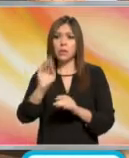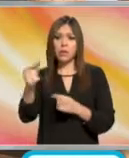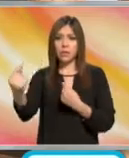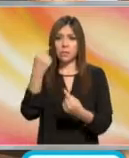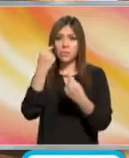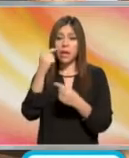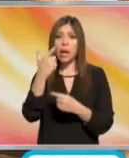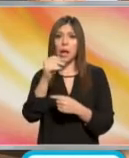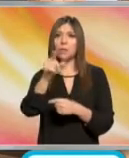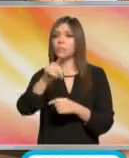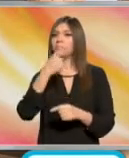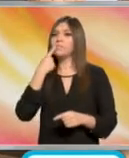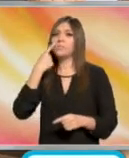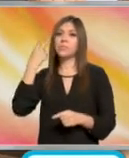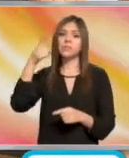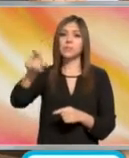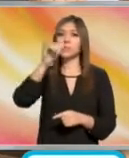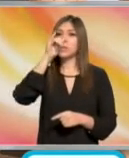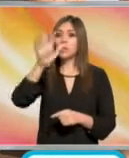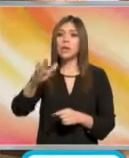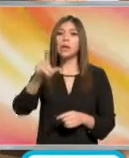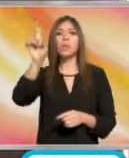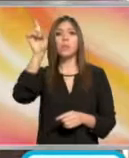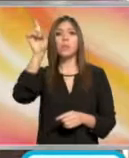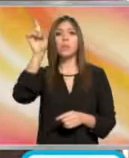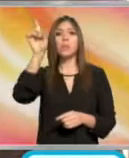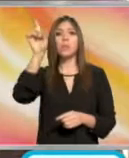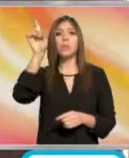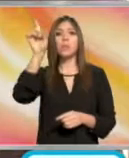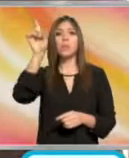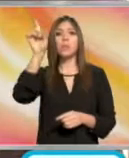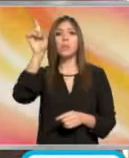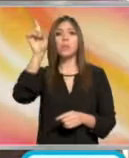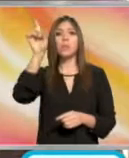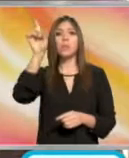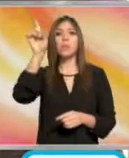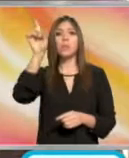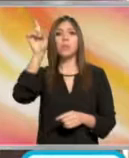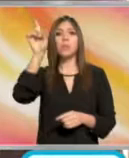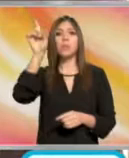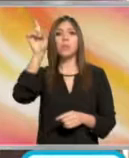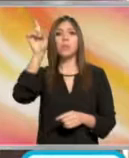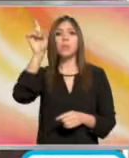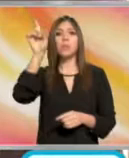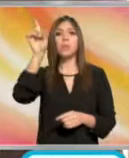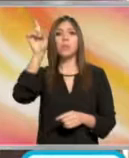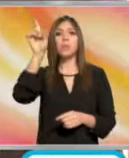y sobre todo como mujeres, pero sobre todo como hombres, como sociedad, apoyémonos para que este tipo de